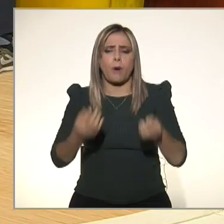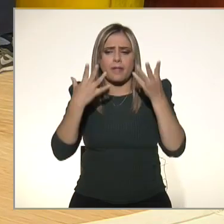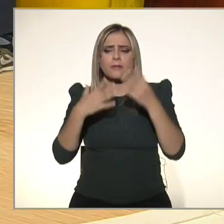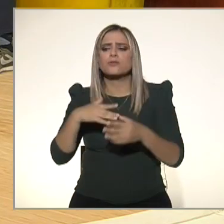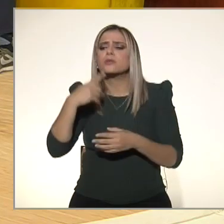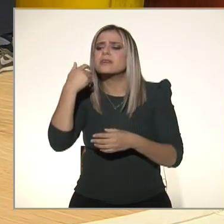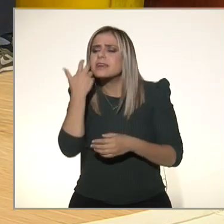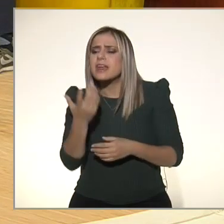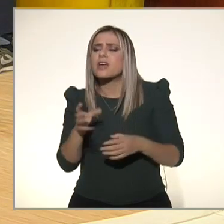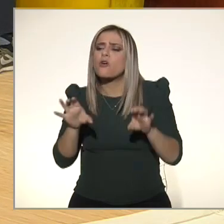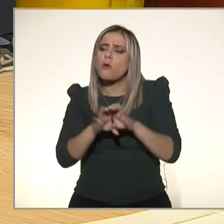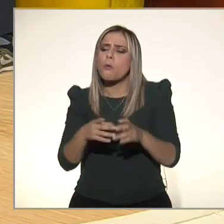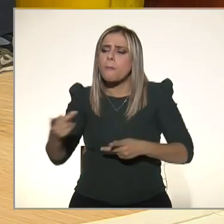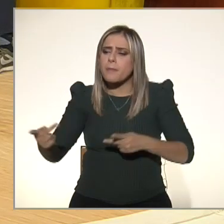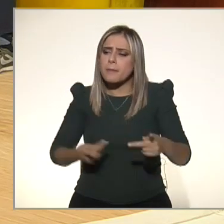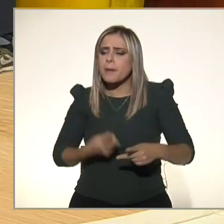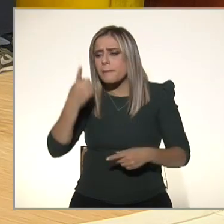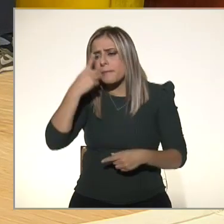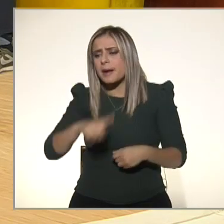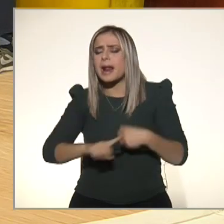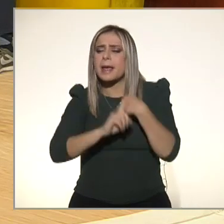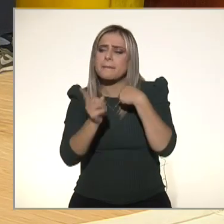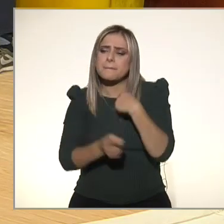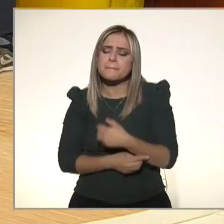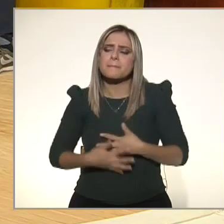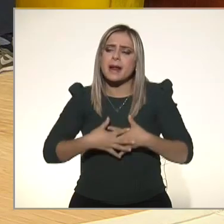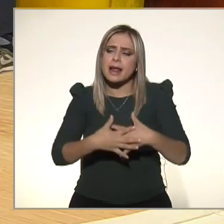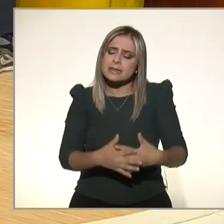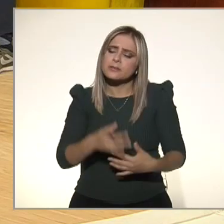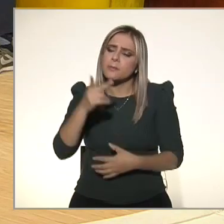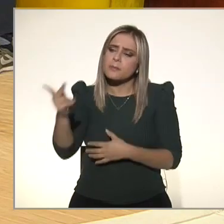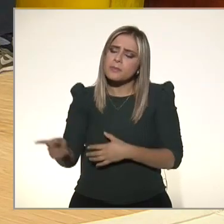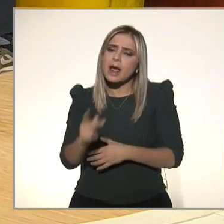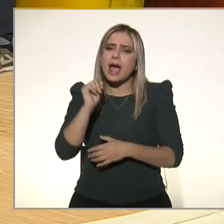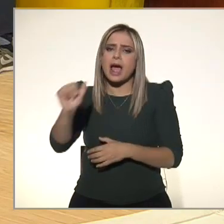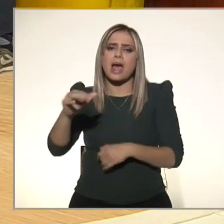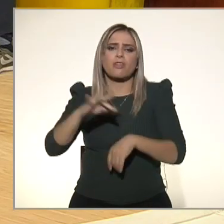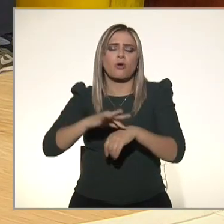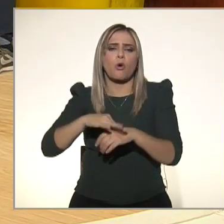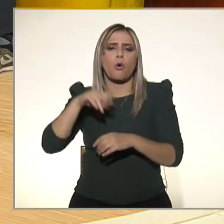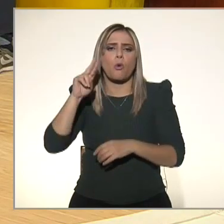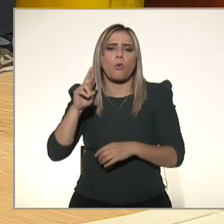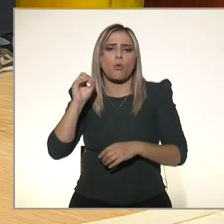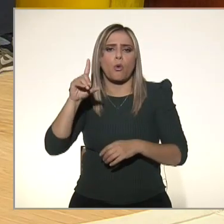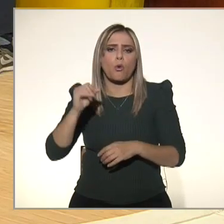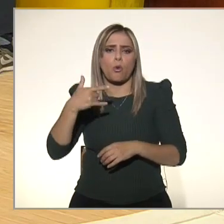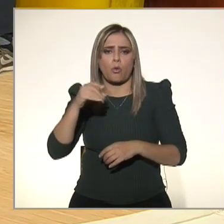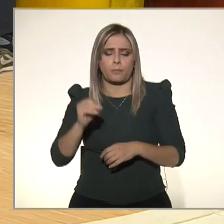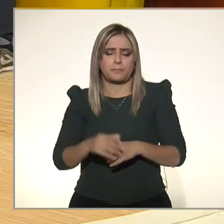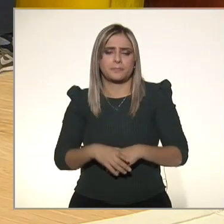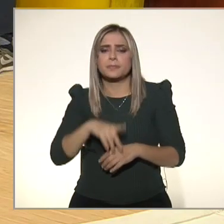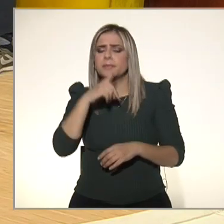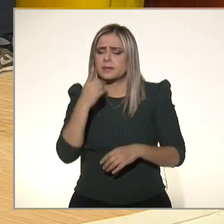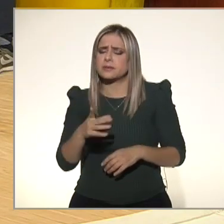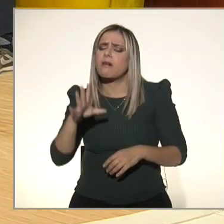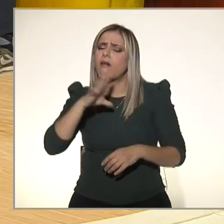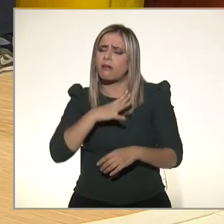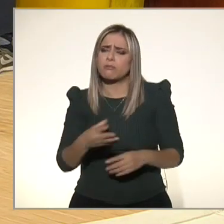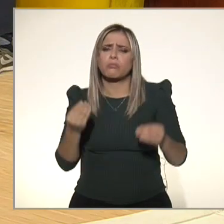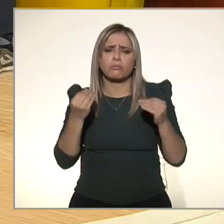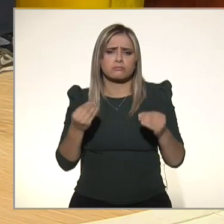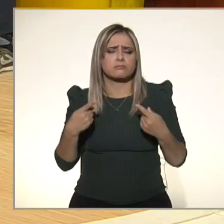de planificación familiar con el urólogo? Yo creo que es un buen porcentaje, pero yo quisiera aquí acotar un